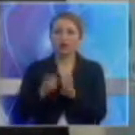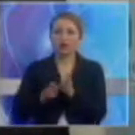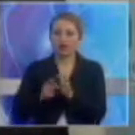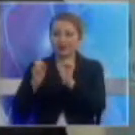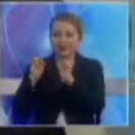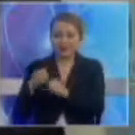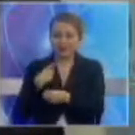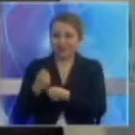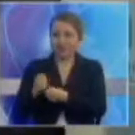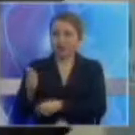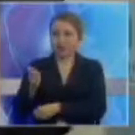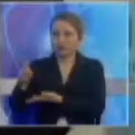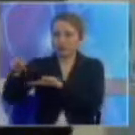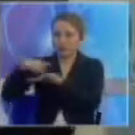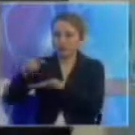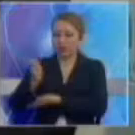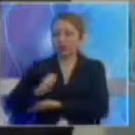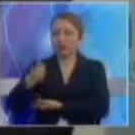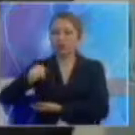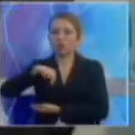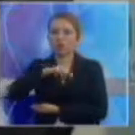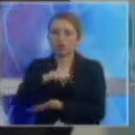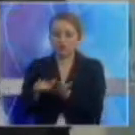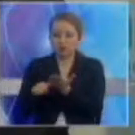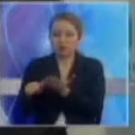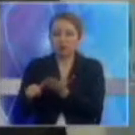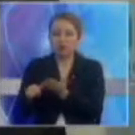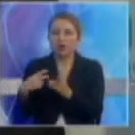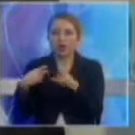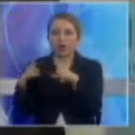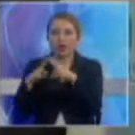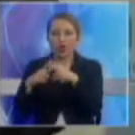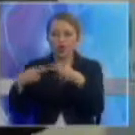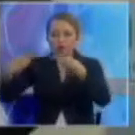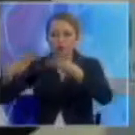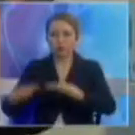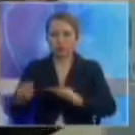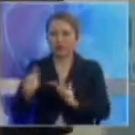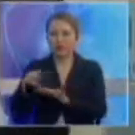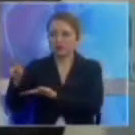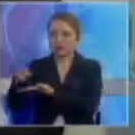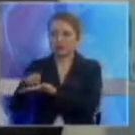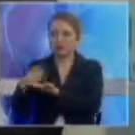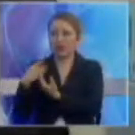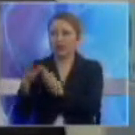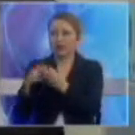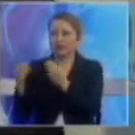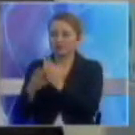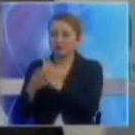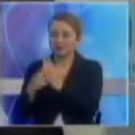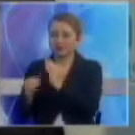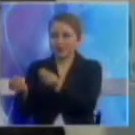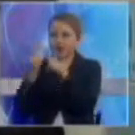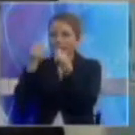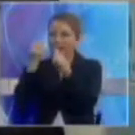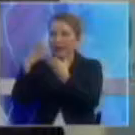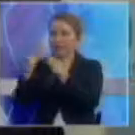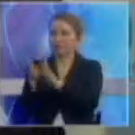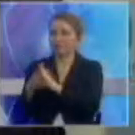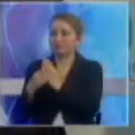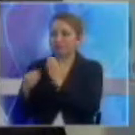así sea. En el caso nuestro del Ministerio de Conocimiento y Talento Humano, hemos recibido ya capacitación, los servidores